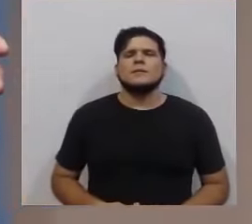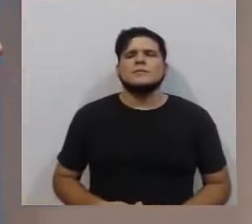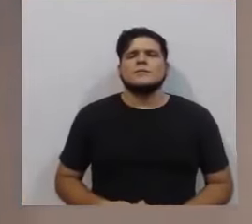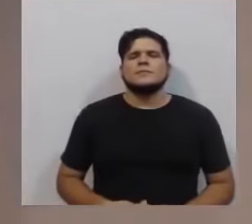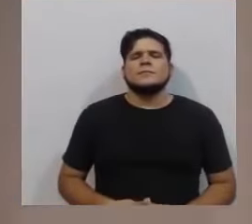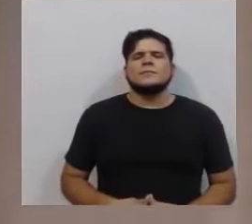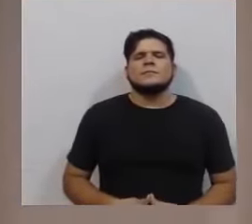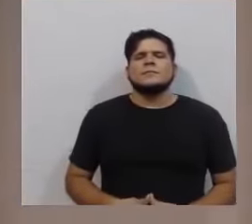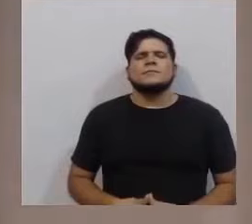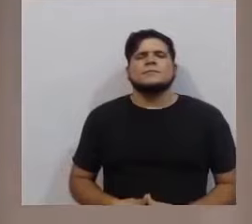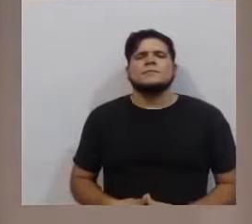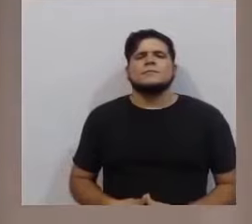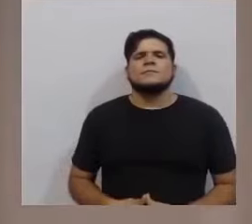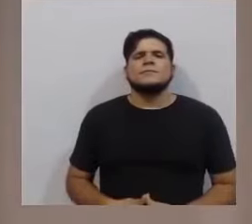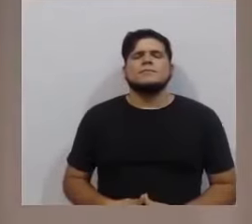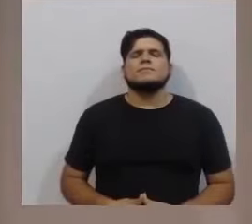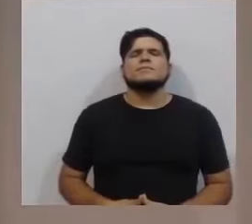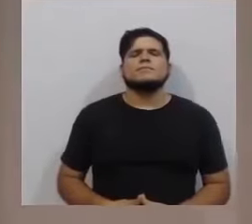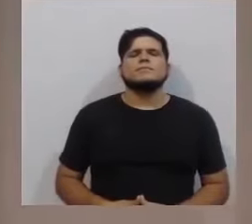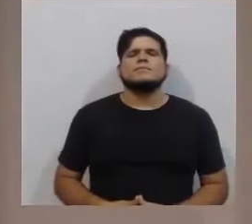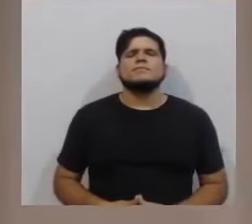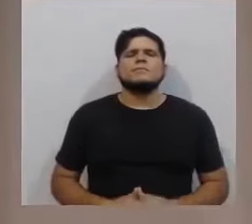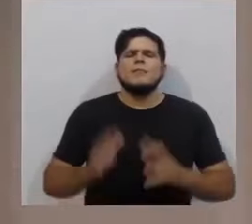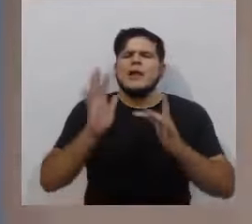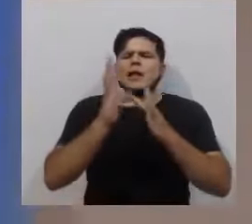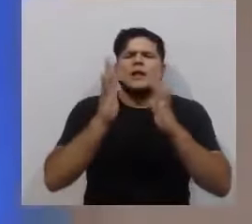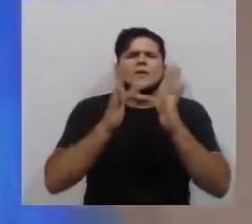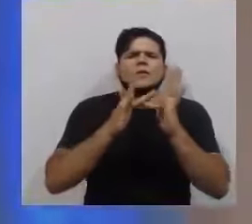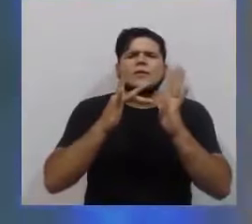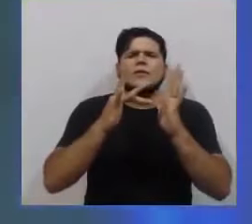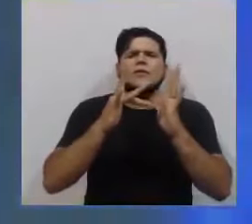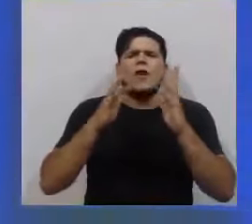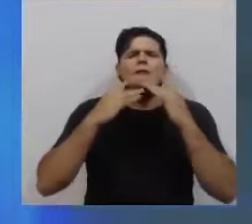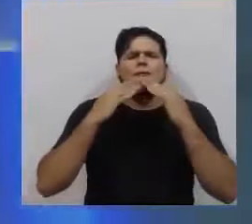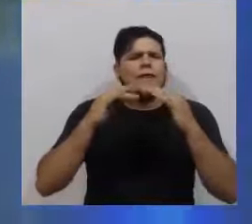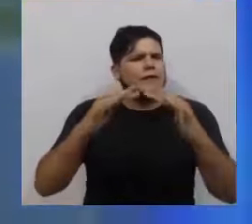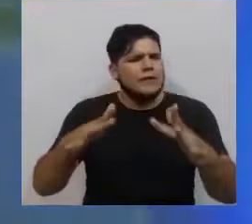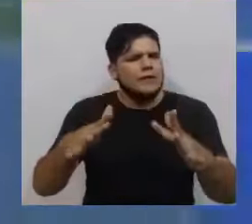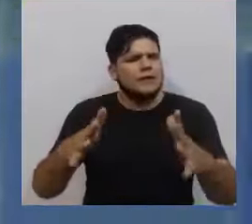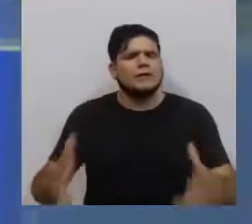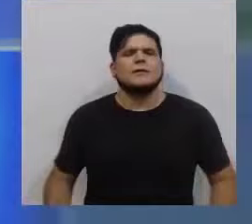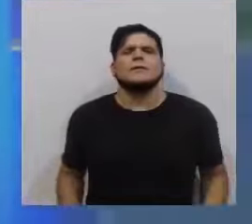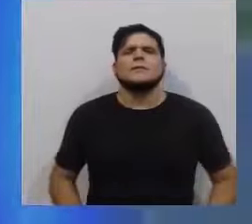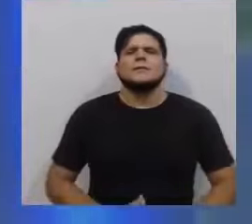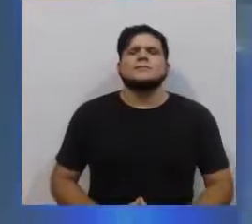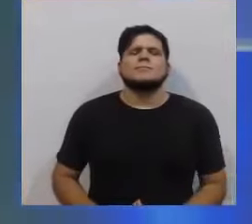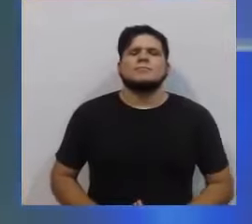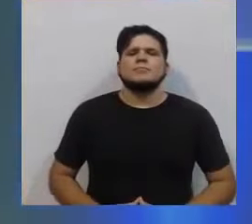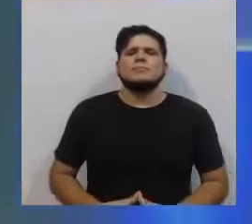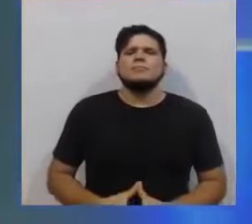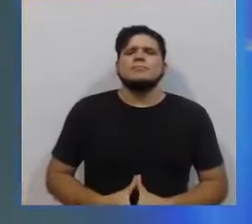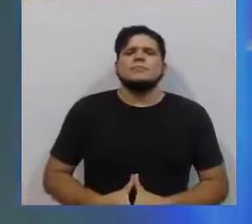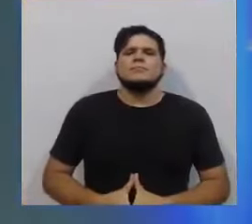su vida se llama jesús todo lo demás viene por añadidura rápidamente la gente que está con la